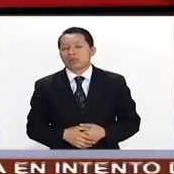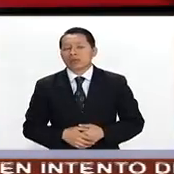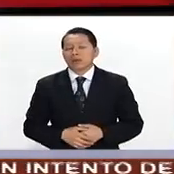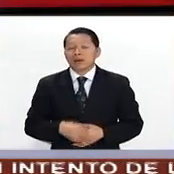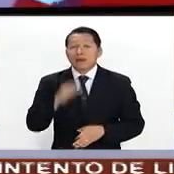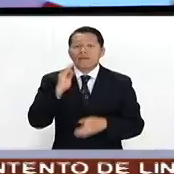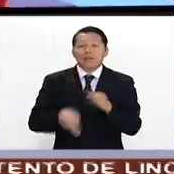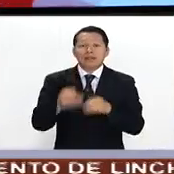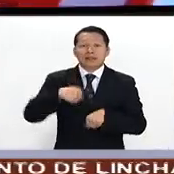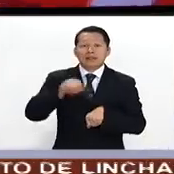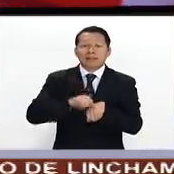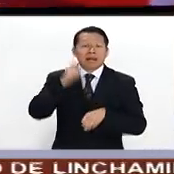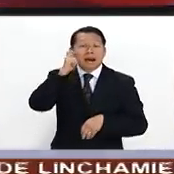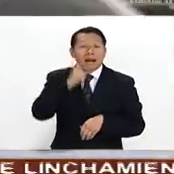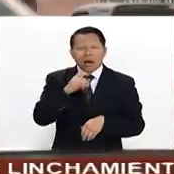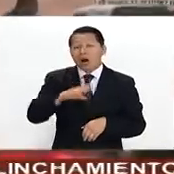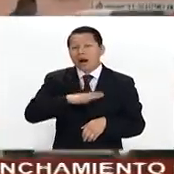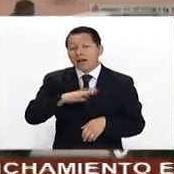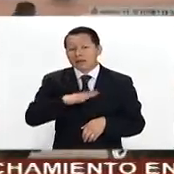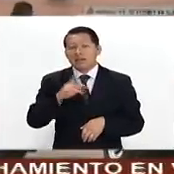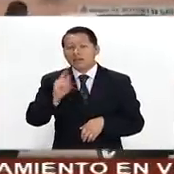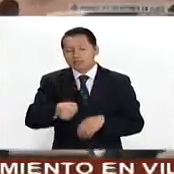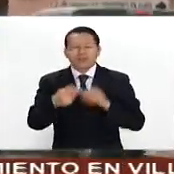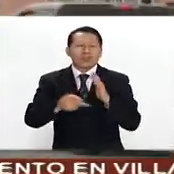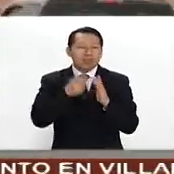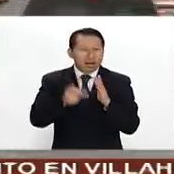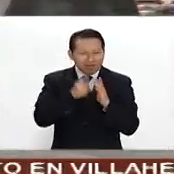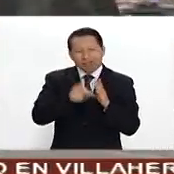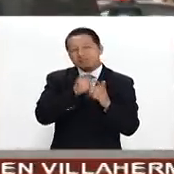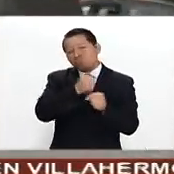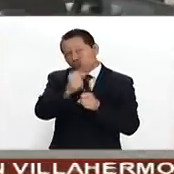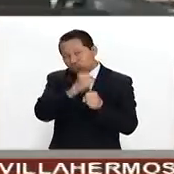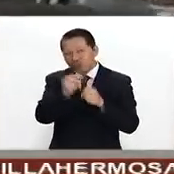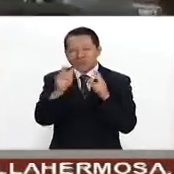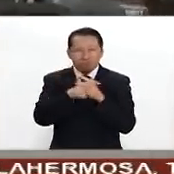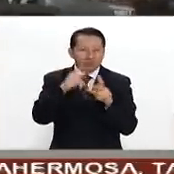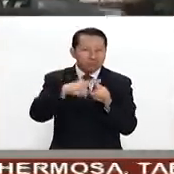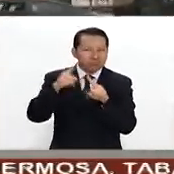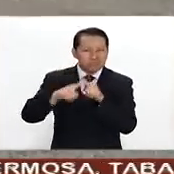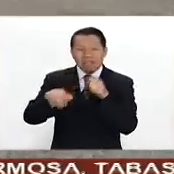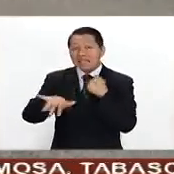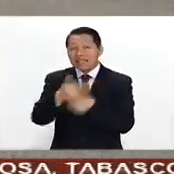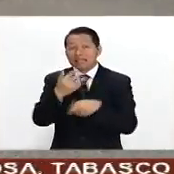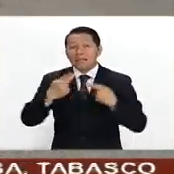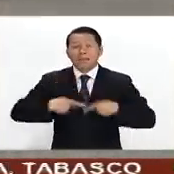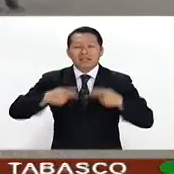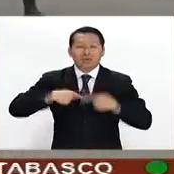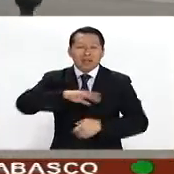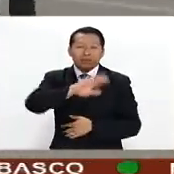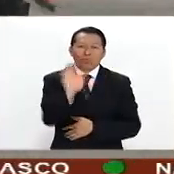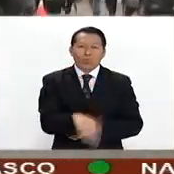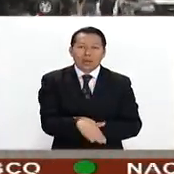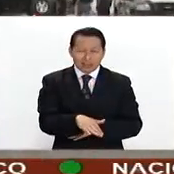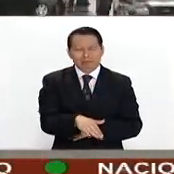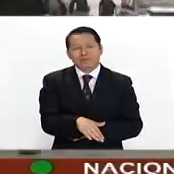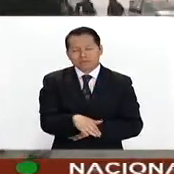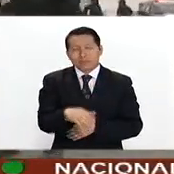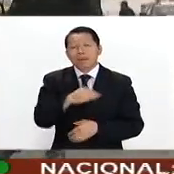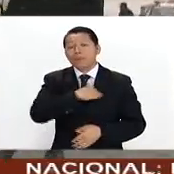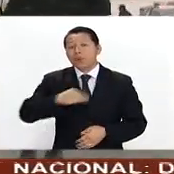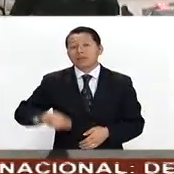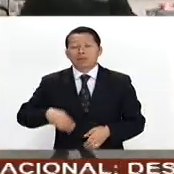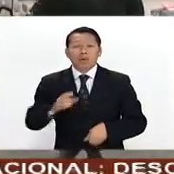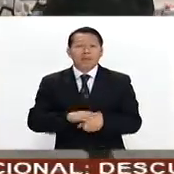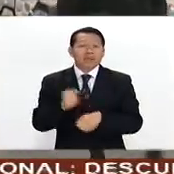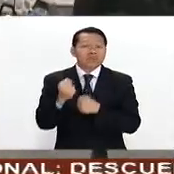Este fin de semana, Guerrero registró otra ola de violencia que dejó un saldo de 15 personas muertas. Los municipios